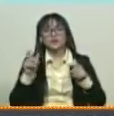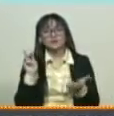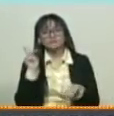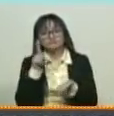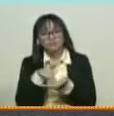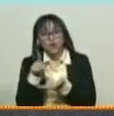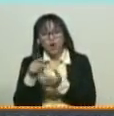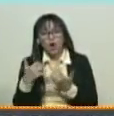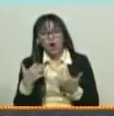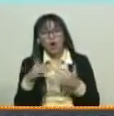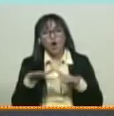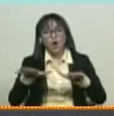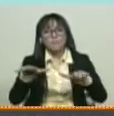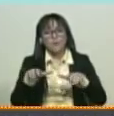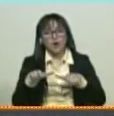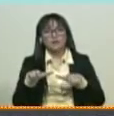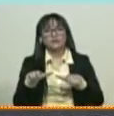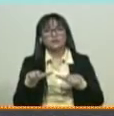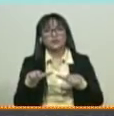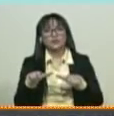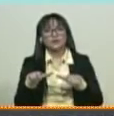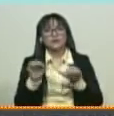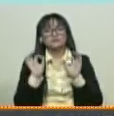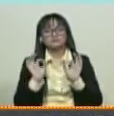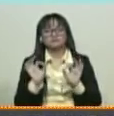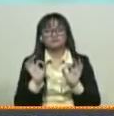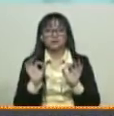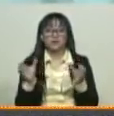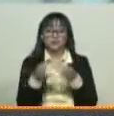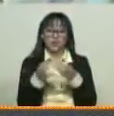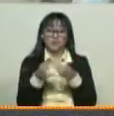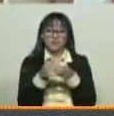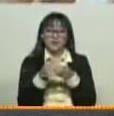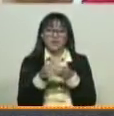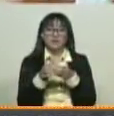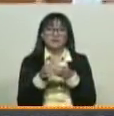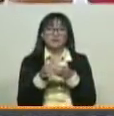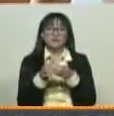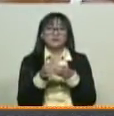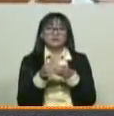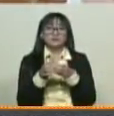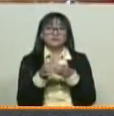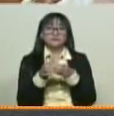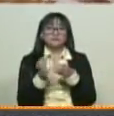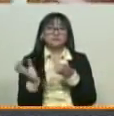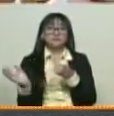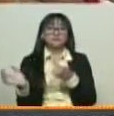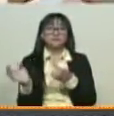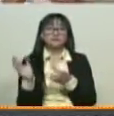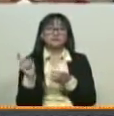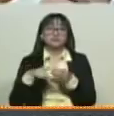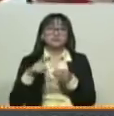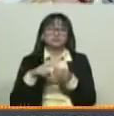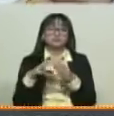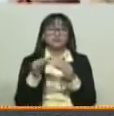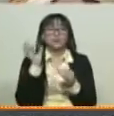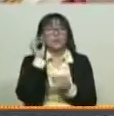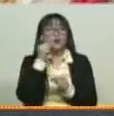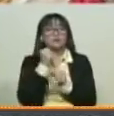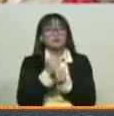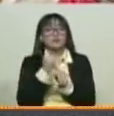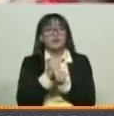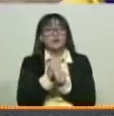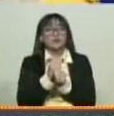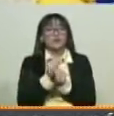a la convocatoria para conformar un movimiento de movimientos, para que los jóvenes, las mujeres, los trabajadores,